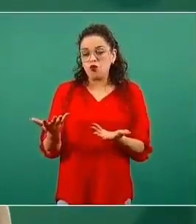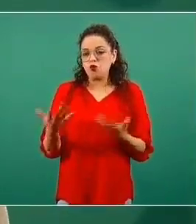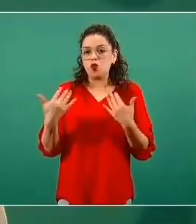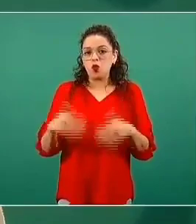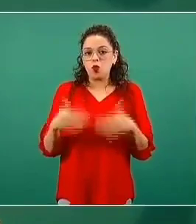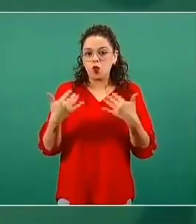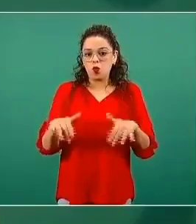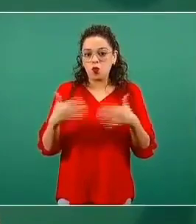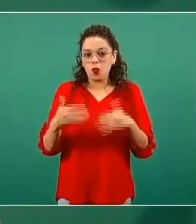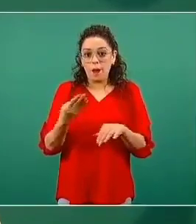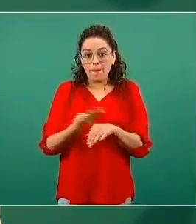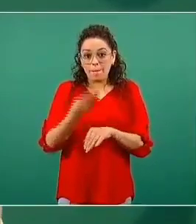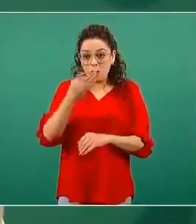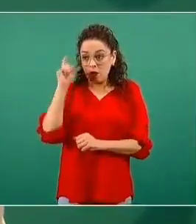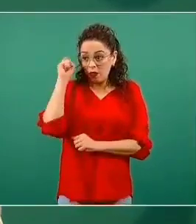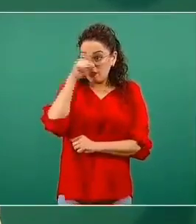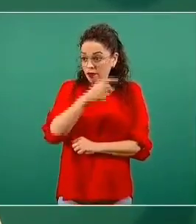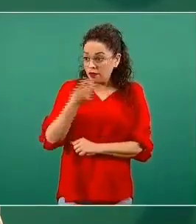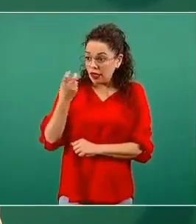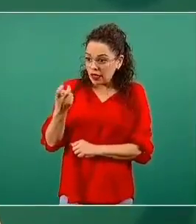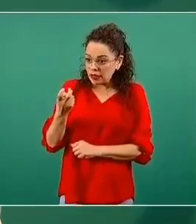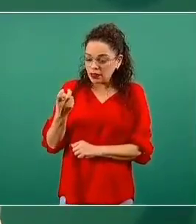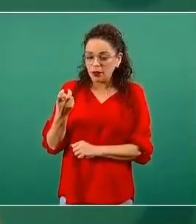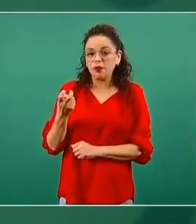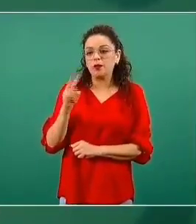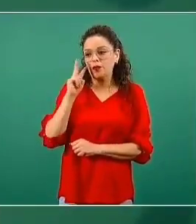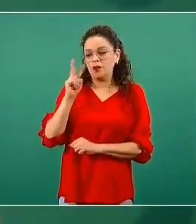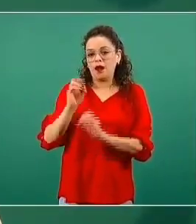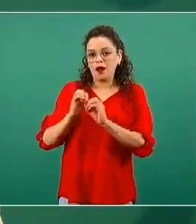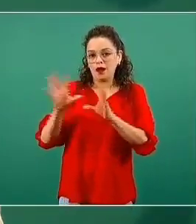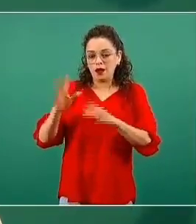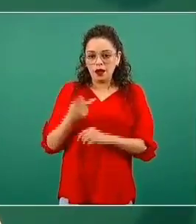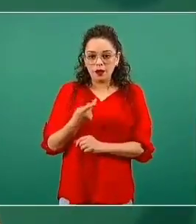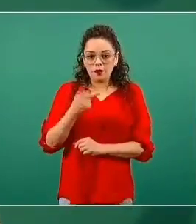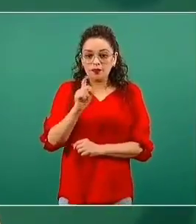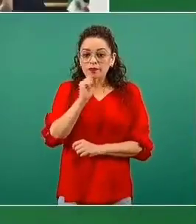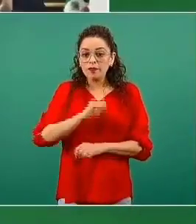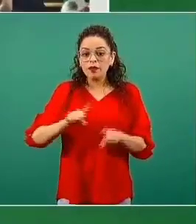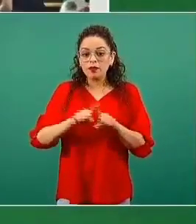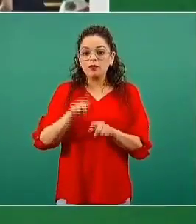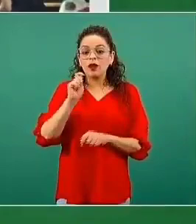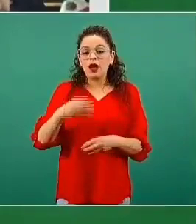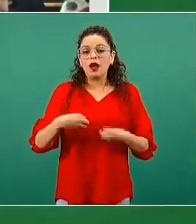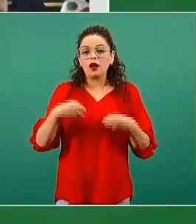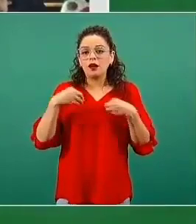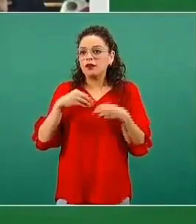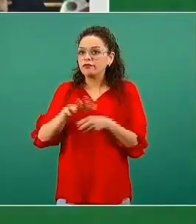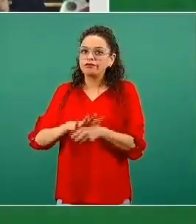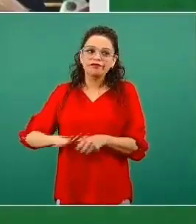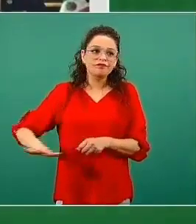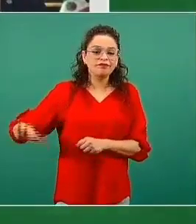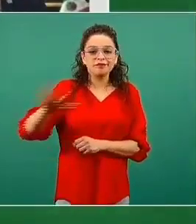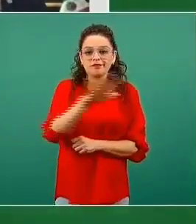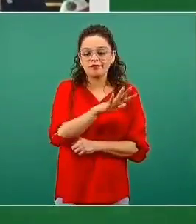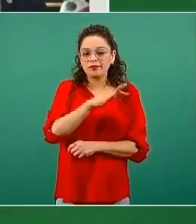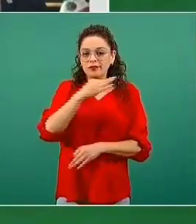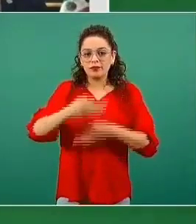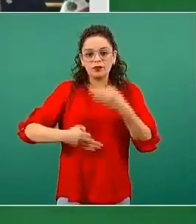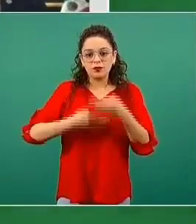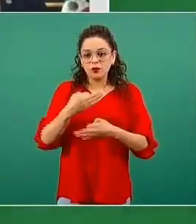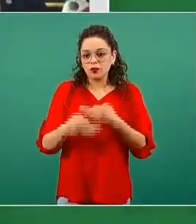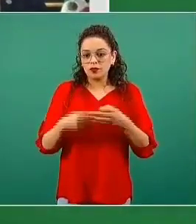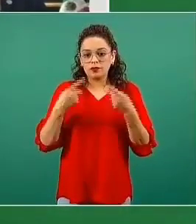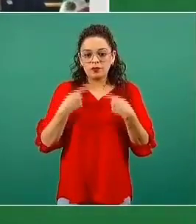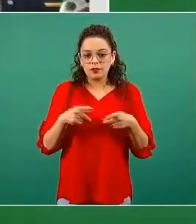por la complejidad del fenómeno, pero también por la complejidad de la vida pública, social, de la organización